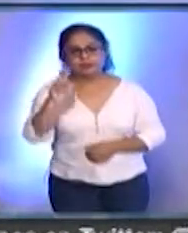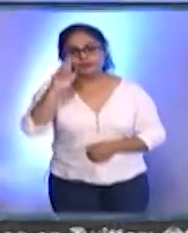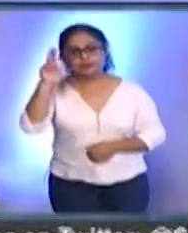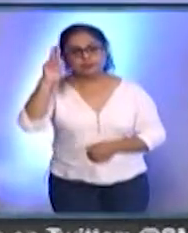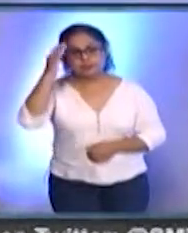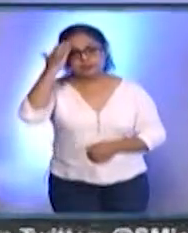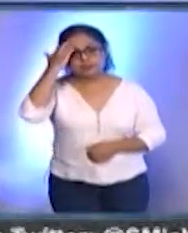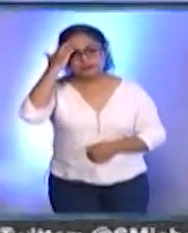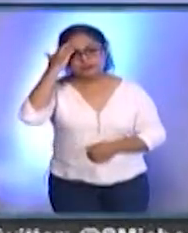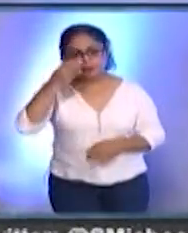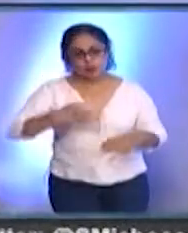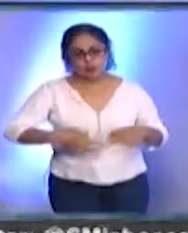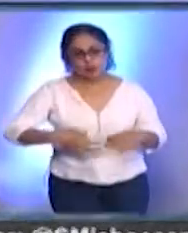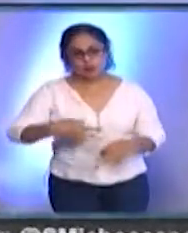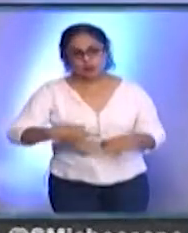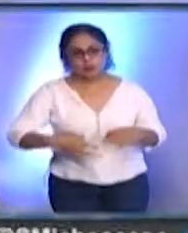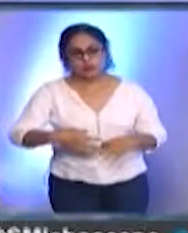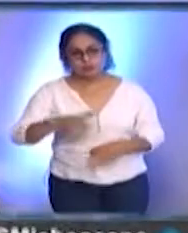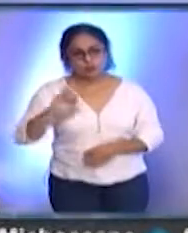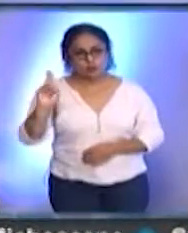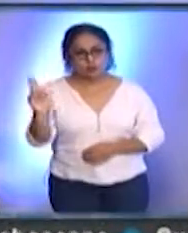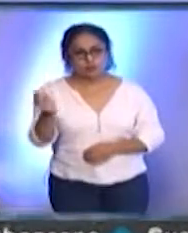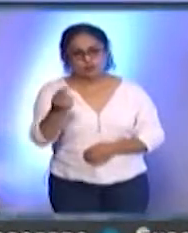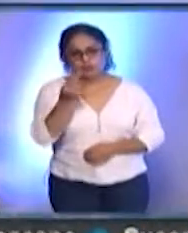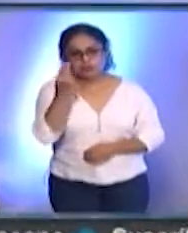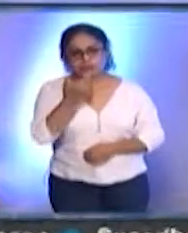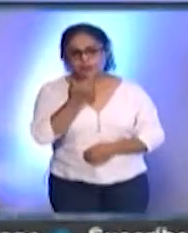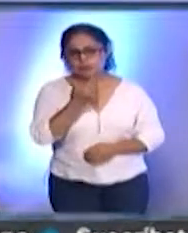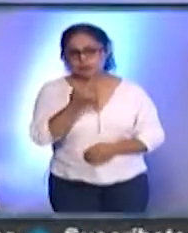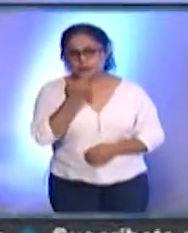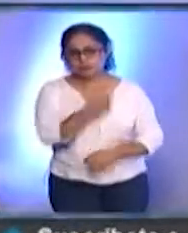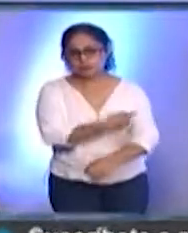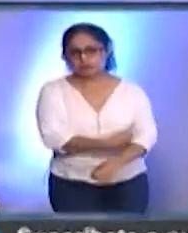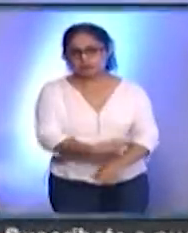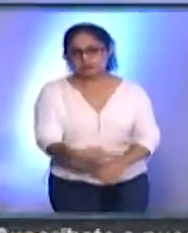Reconocen a juristas nicolaitas destacados por su trayectoria.